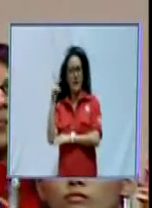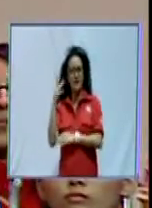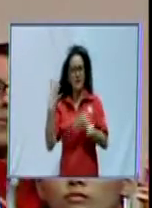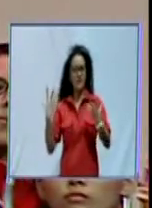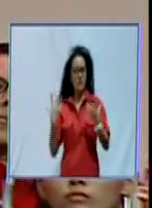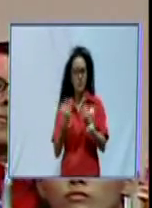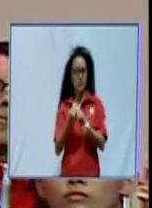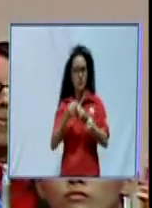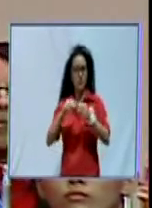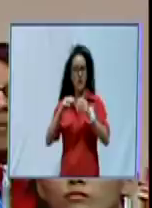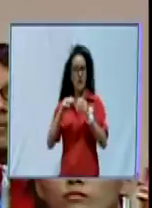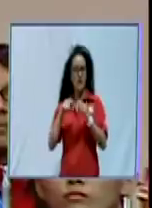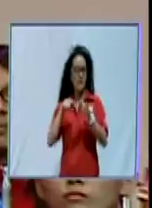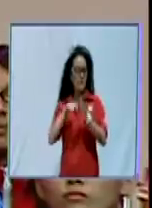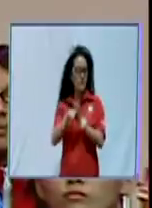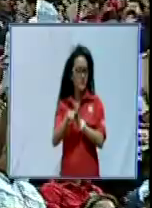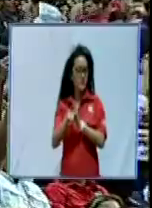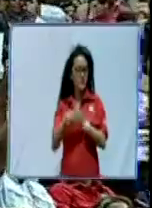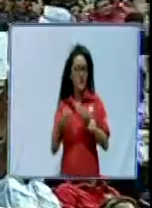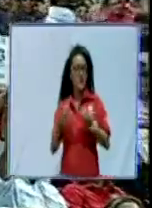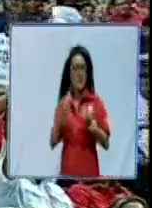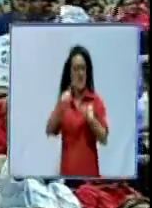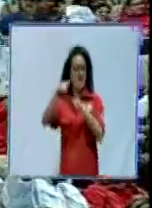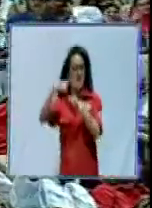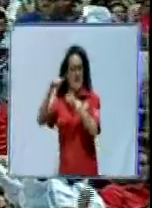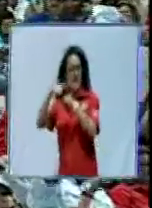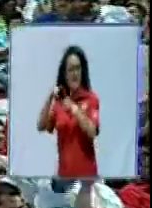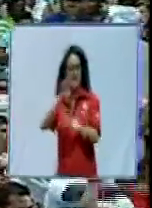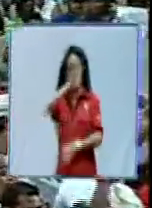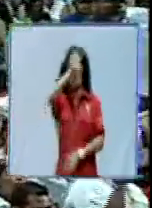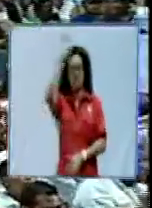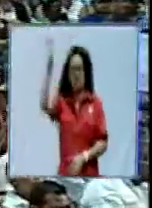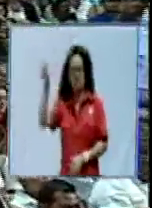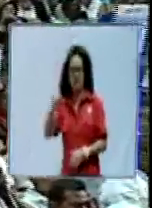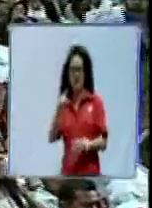Familia y de las distintas misiones del país.